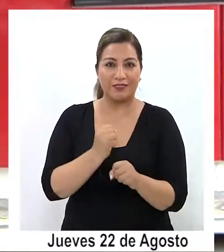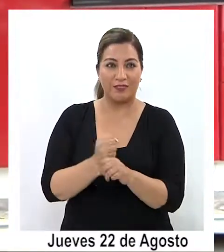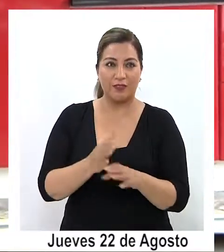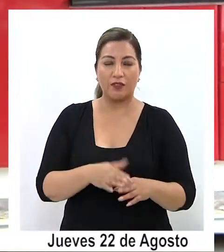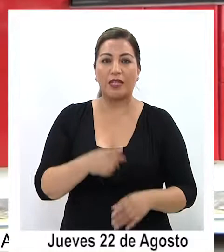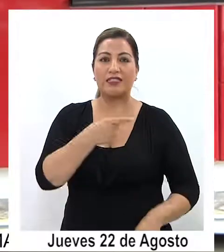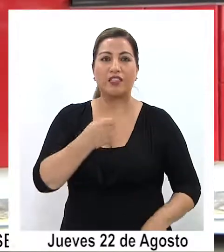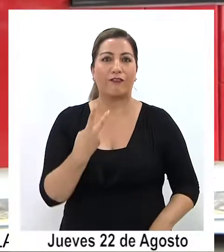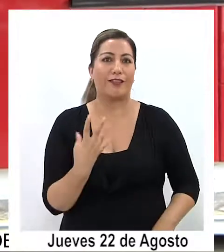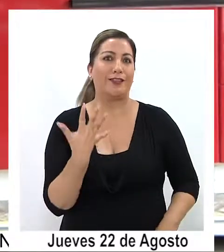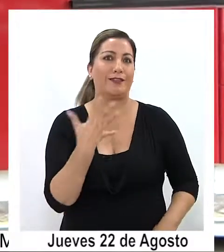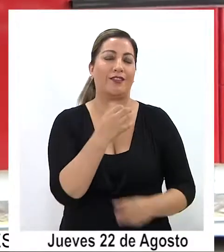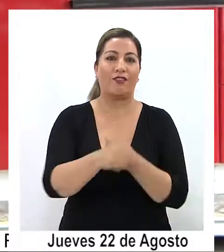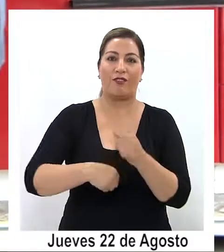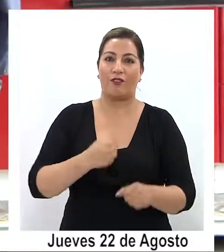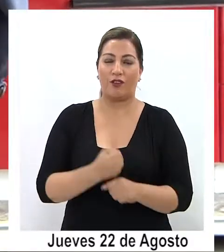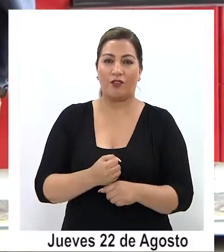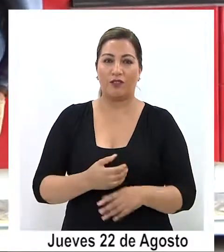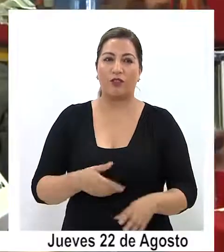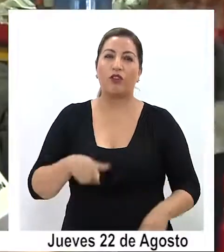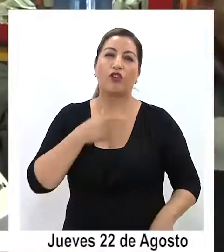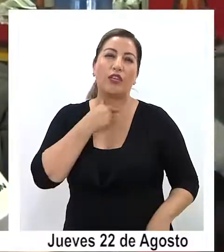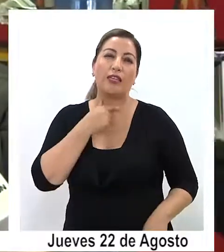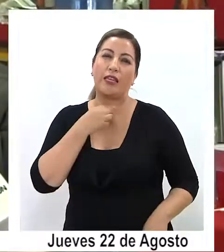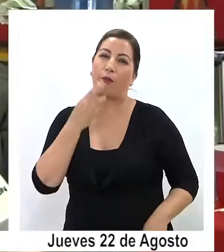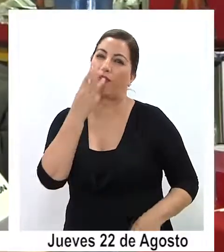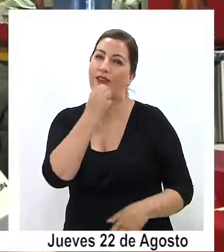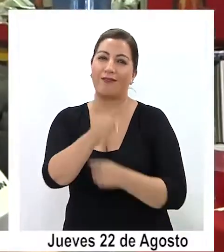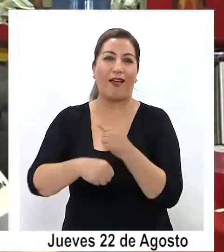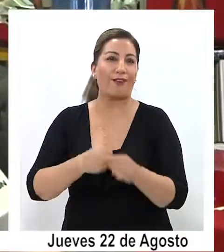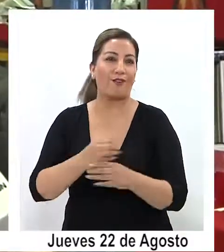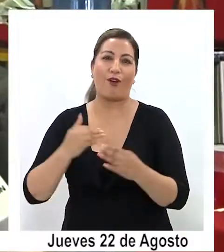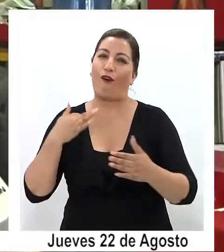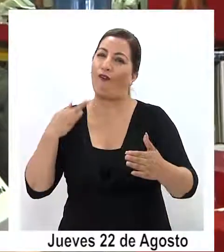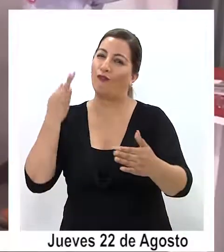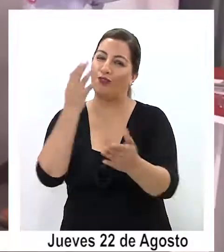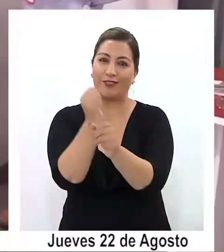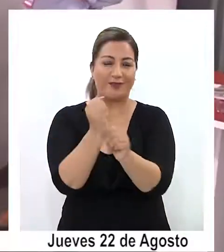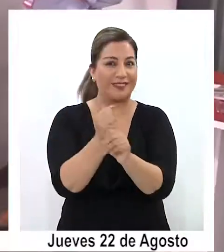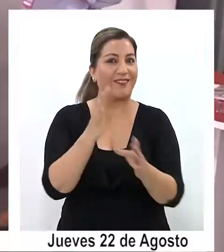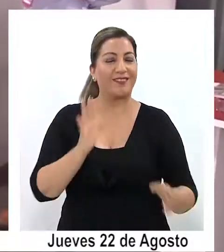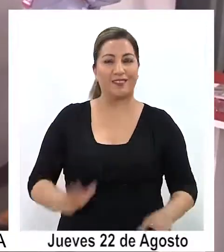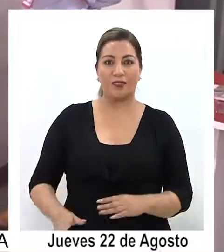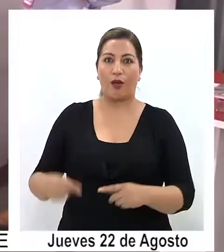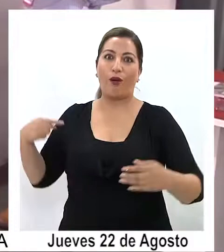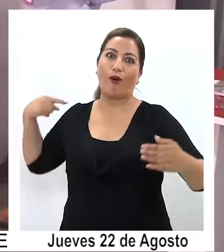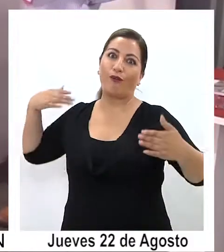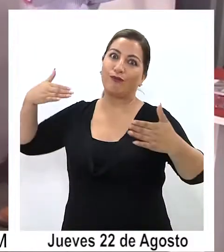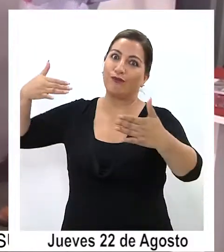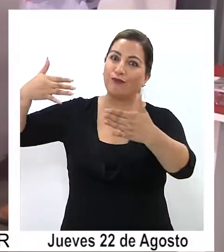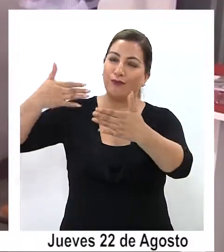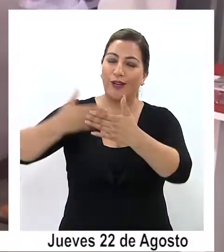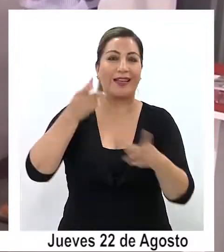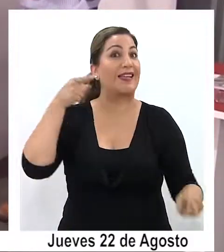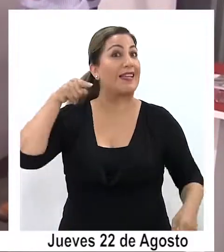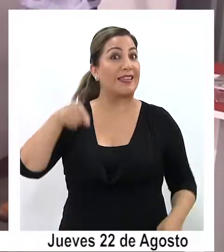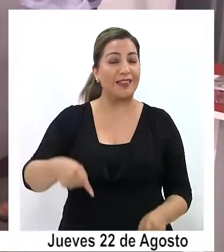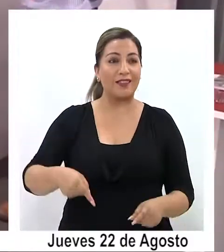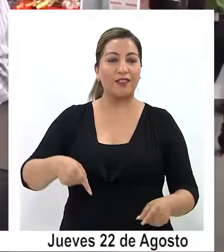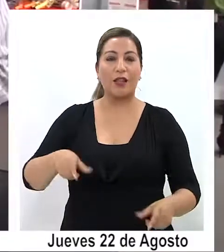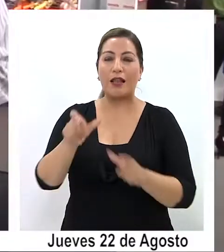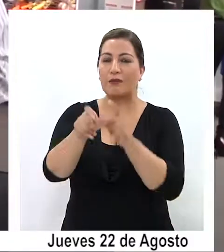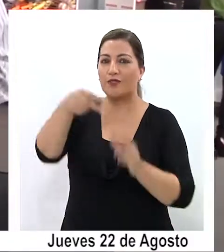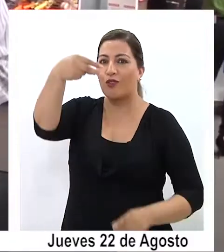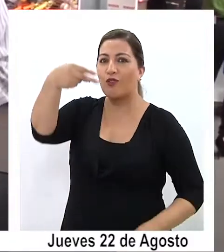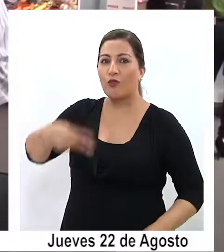Ya tenemos 125 años y tenemos la labor de que se cumplen por lo menos unos 30 más con nosotros acá trabajando. Una larga trayectoria en el rubro que los